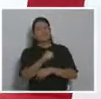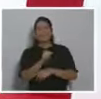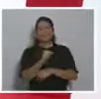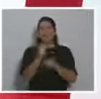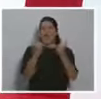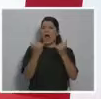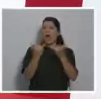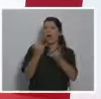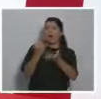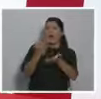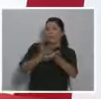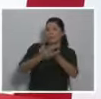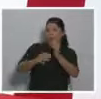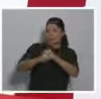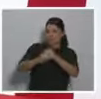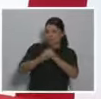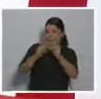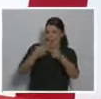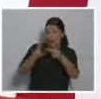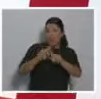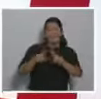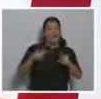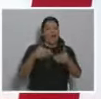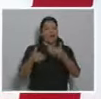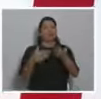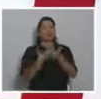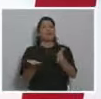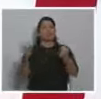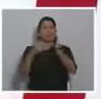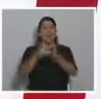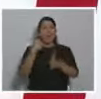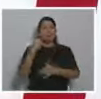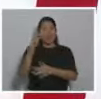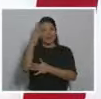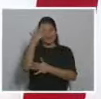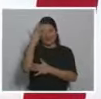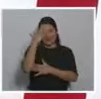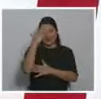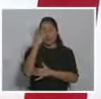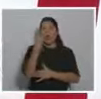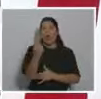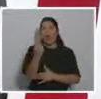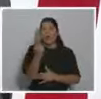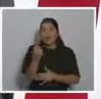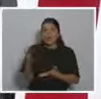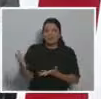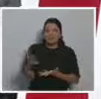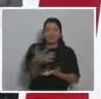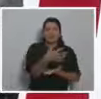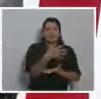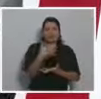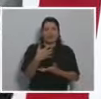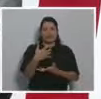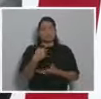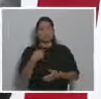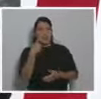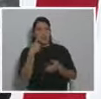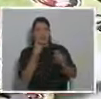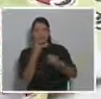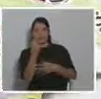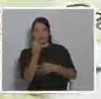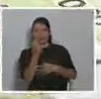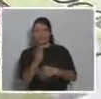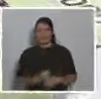una pausa chiquitita, pero ya casi regresamos para saber cuánta platita hay aquí. No, yo veo que hay bastante